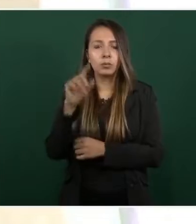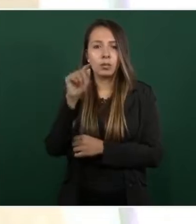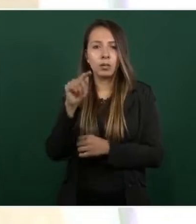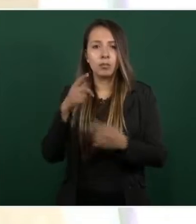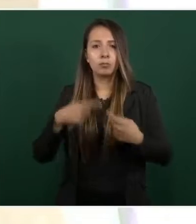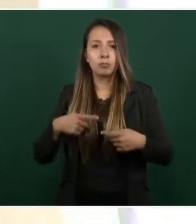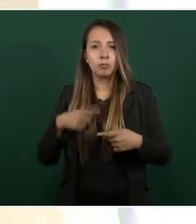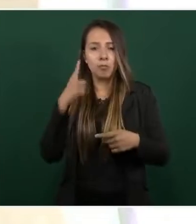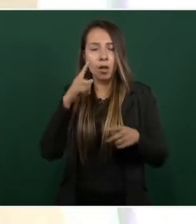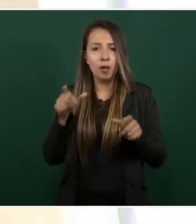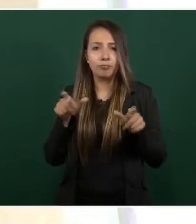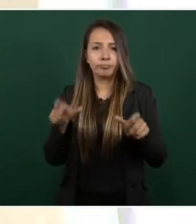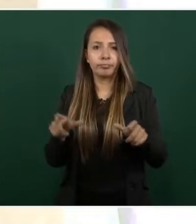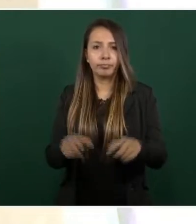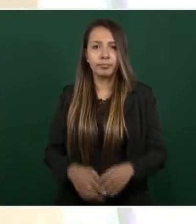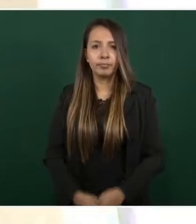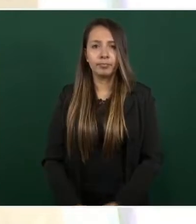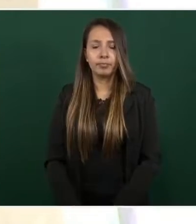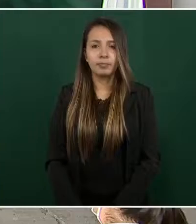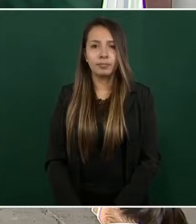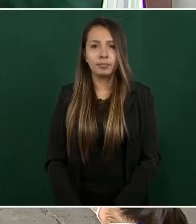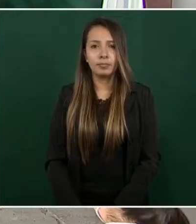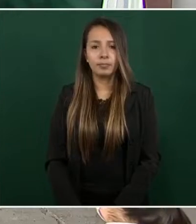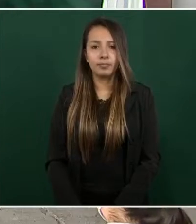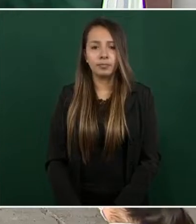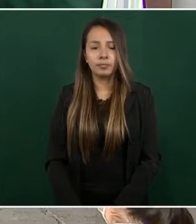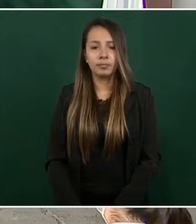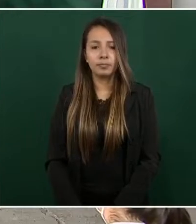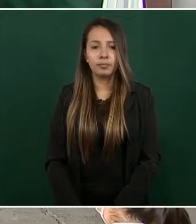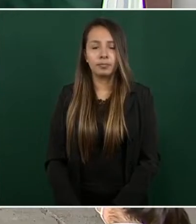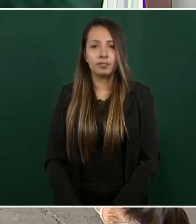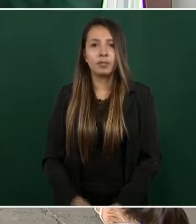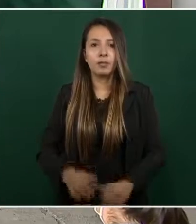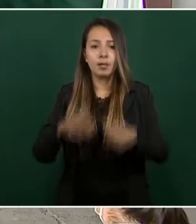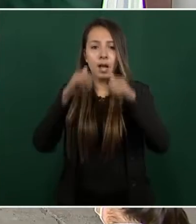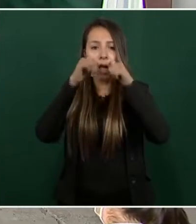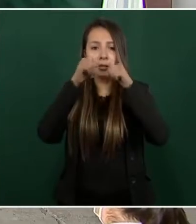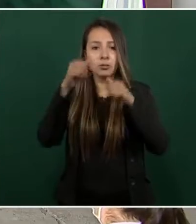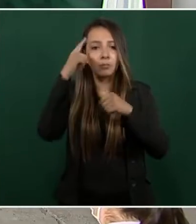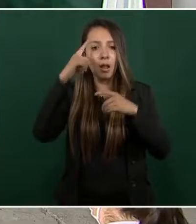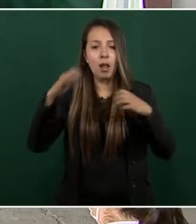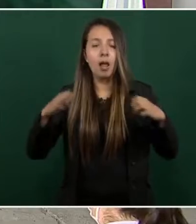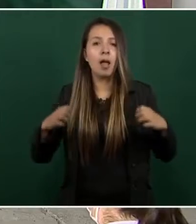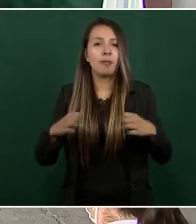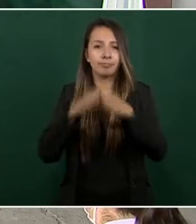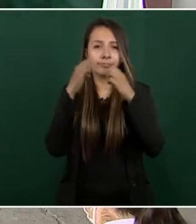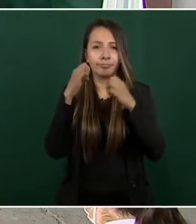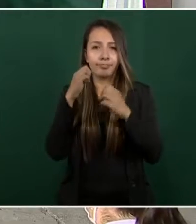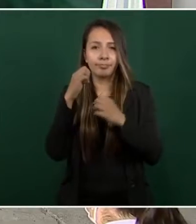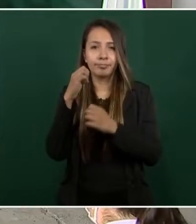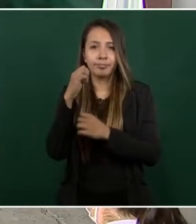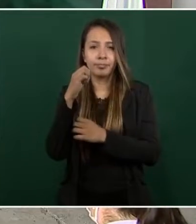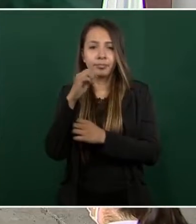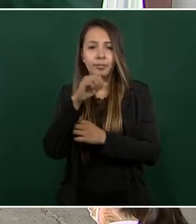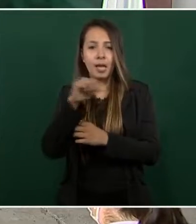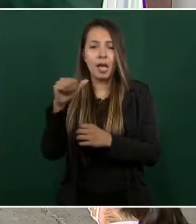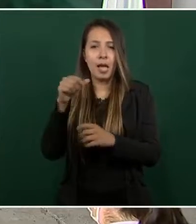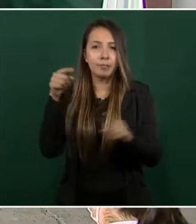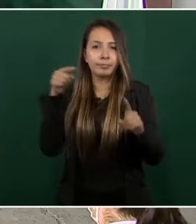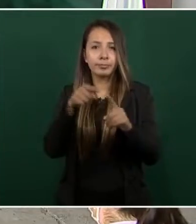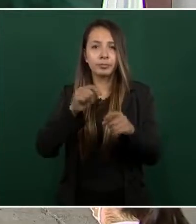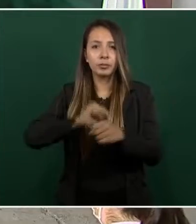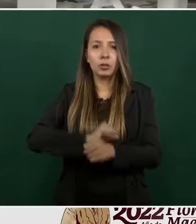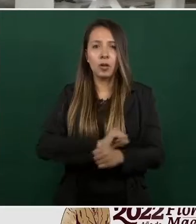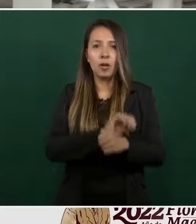seguridad. La que sigue, por favor. En lo que se refiere a atención de emergencia sanitaria, en lo que todo es relacionado con el